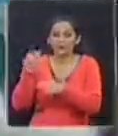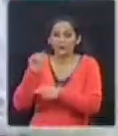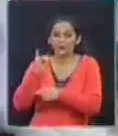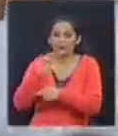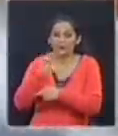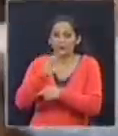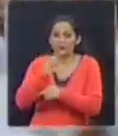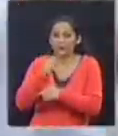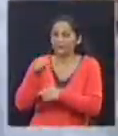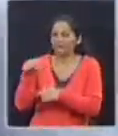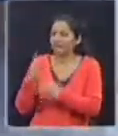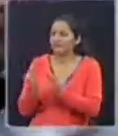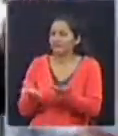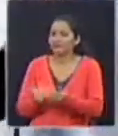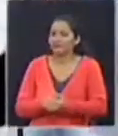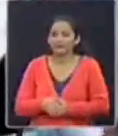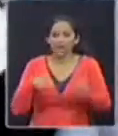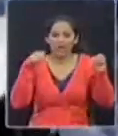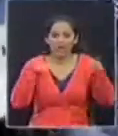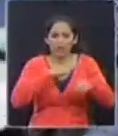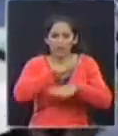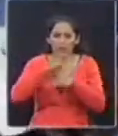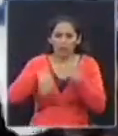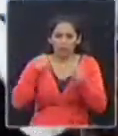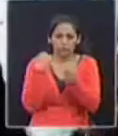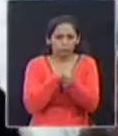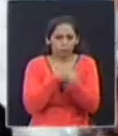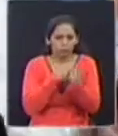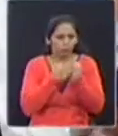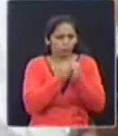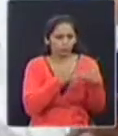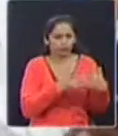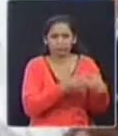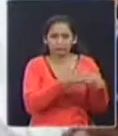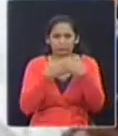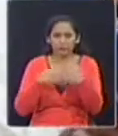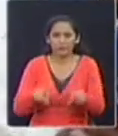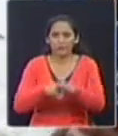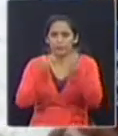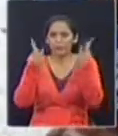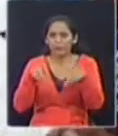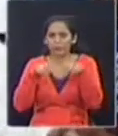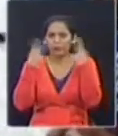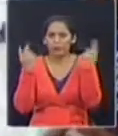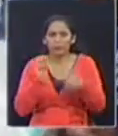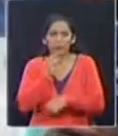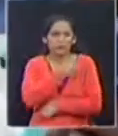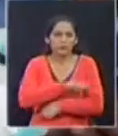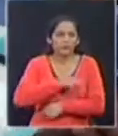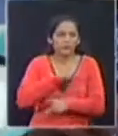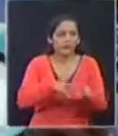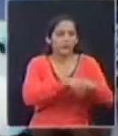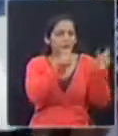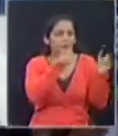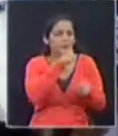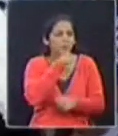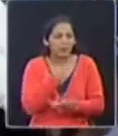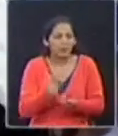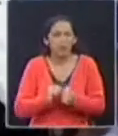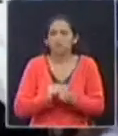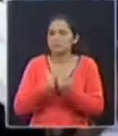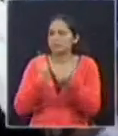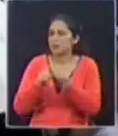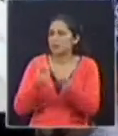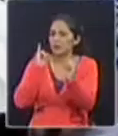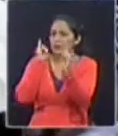universidades, todo. Es decir, aquí trabajamos juntos, la empresa pública municipal, la empresa privada, la academia